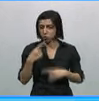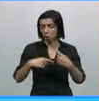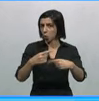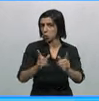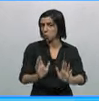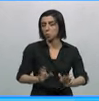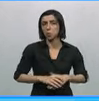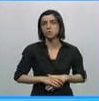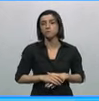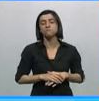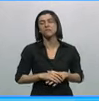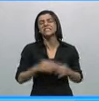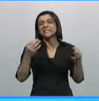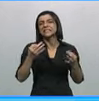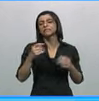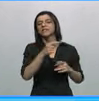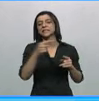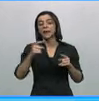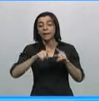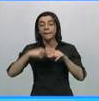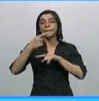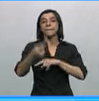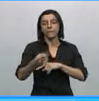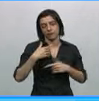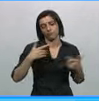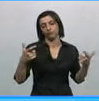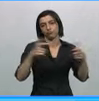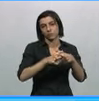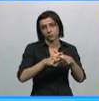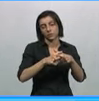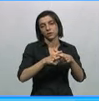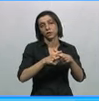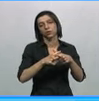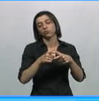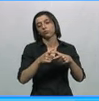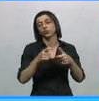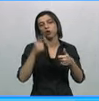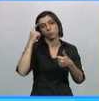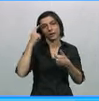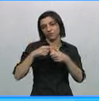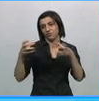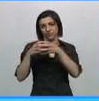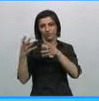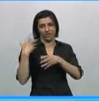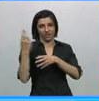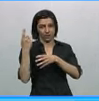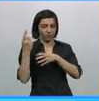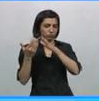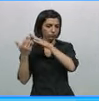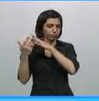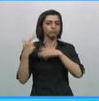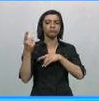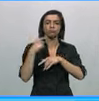Seguramente la semana que viene ya nos vamos a reunir con los dirigentes para